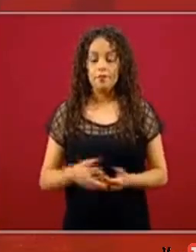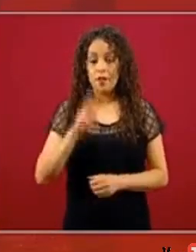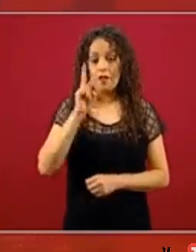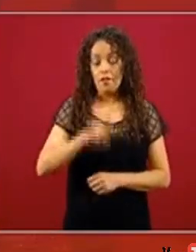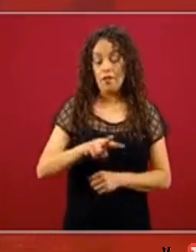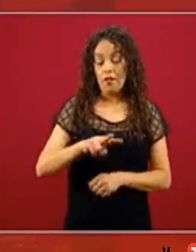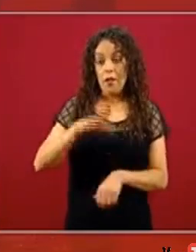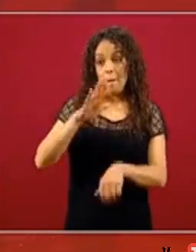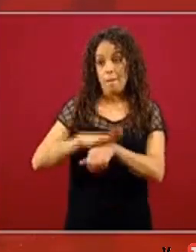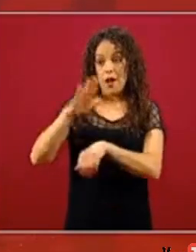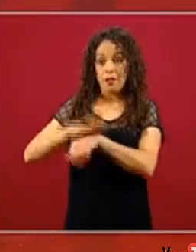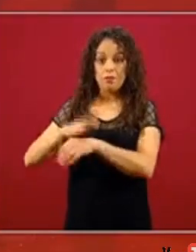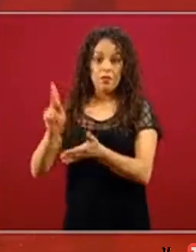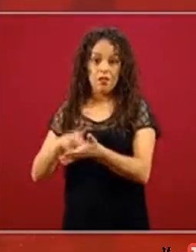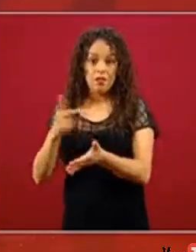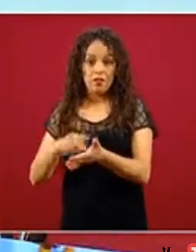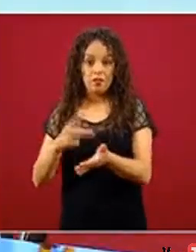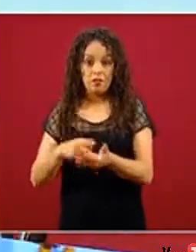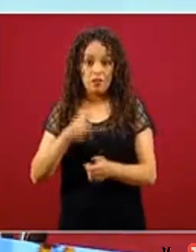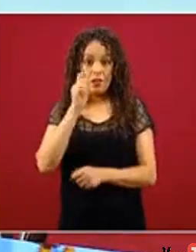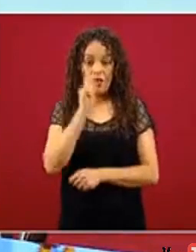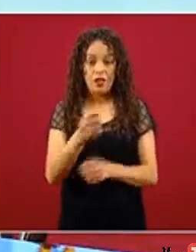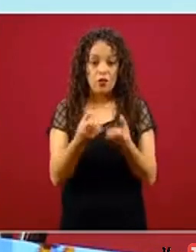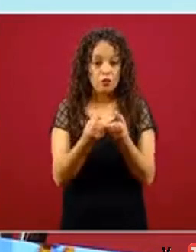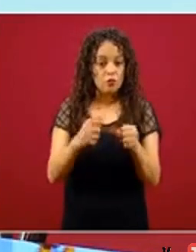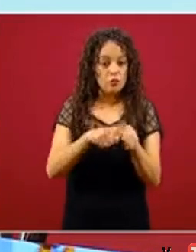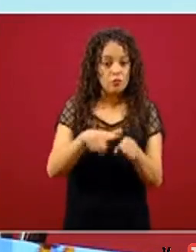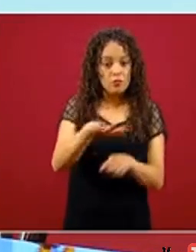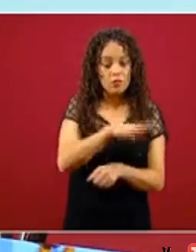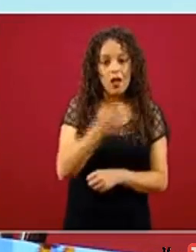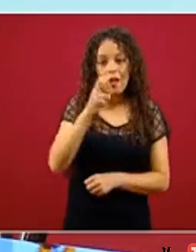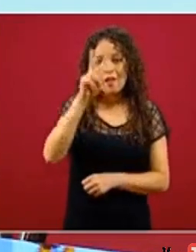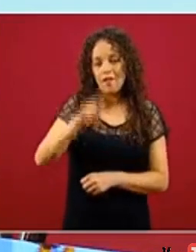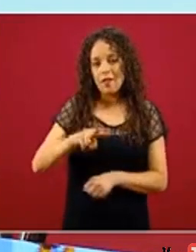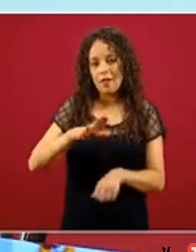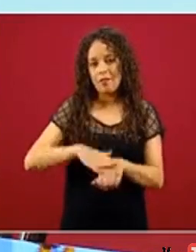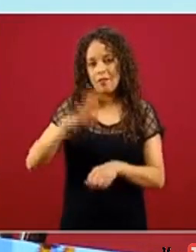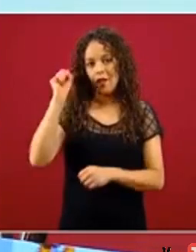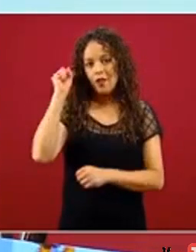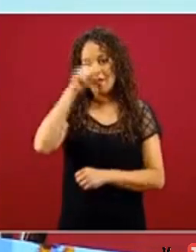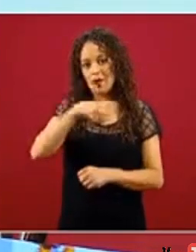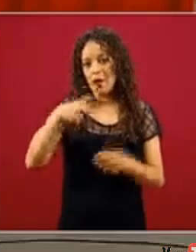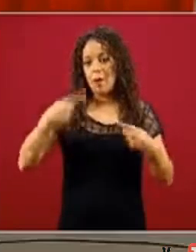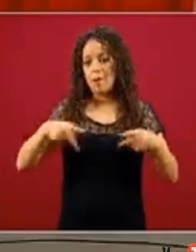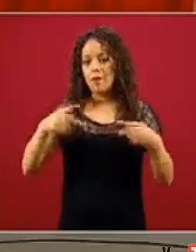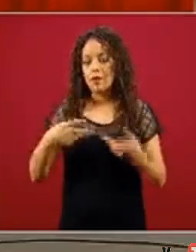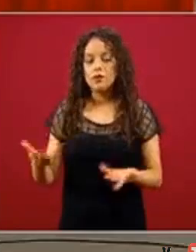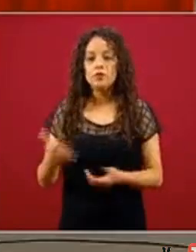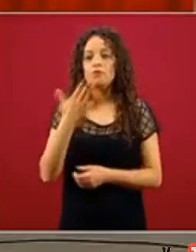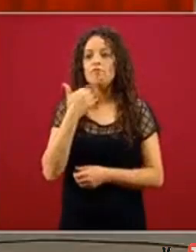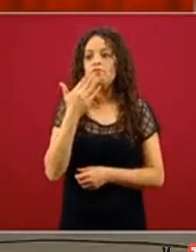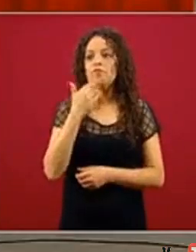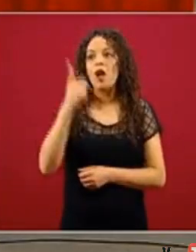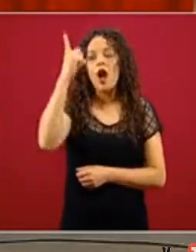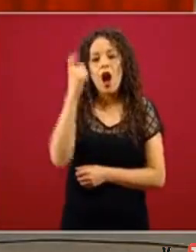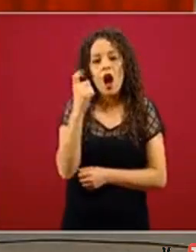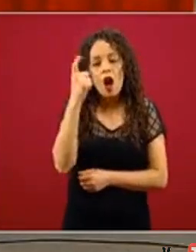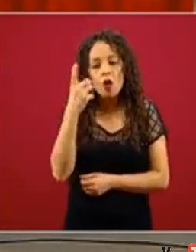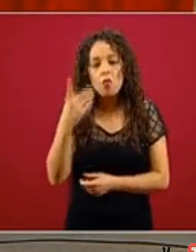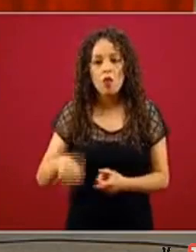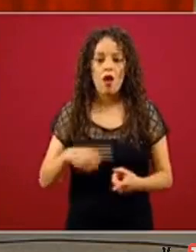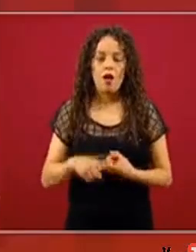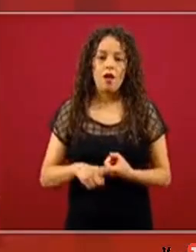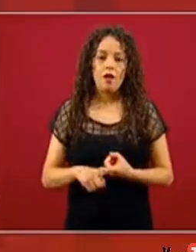veces, son el factor limitante más grande que puede haber. La gente no tiene acceso a agua potable o no tiene acceso a agua o no